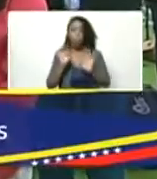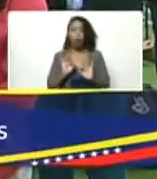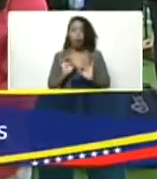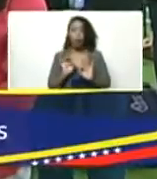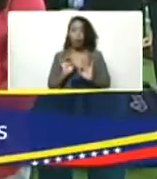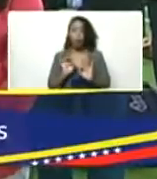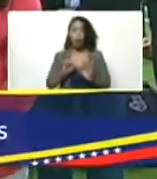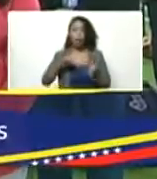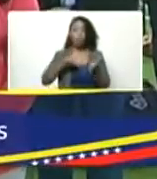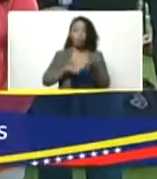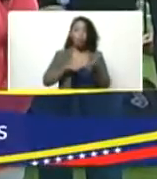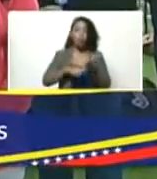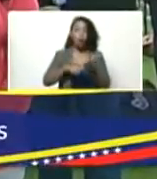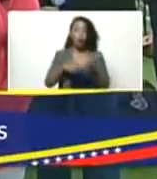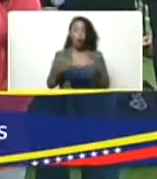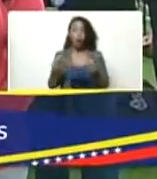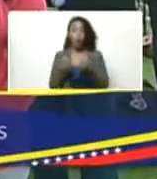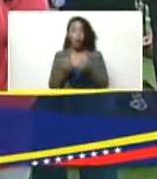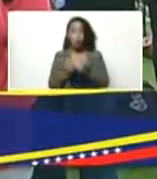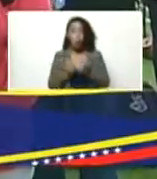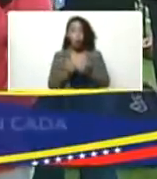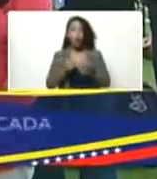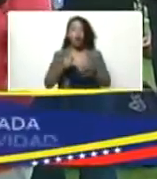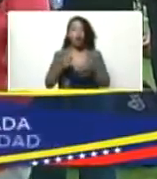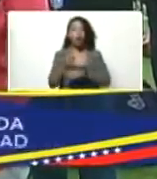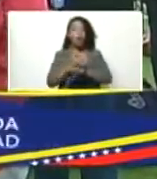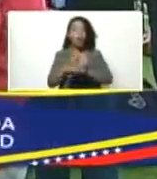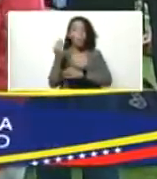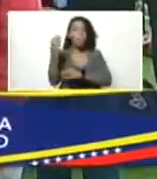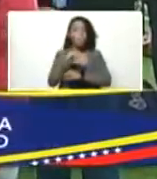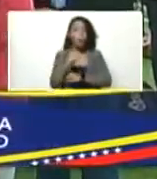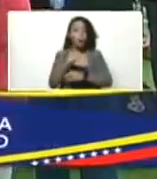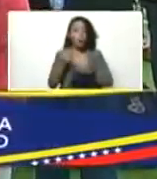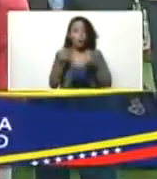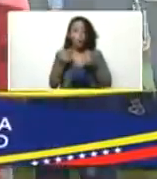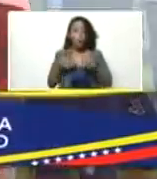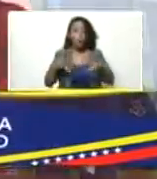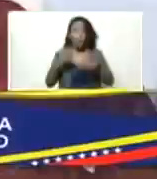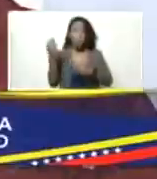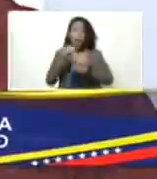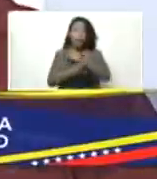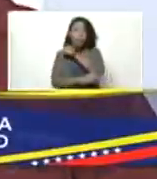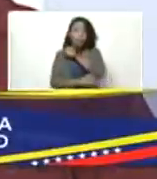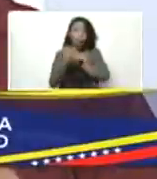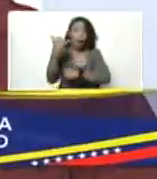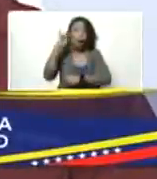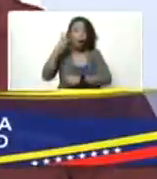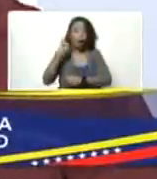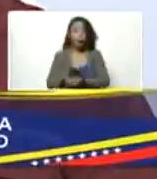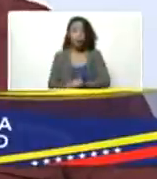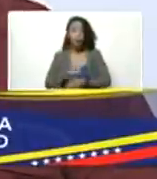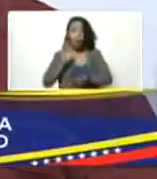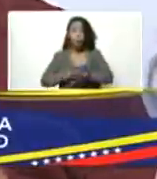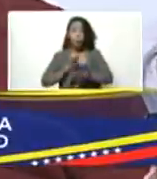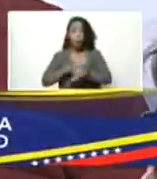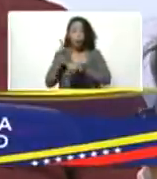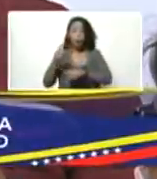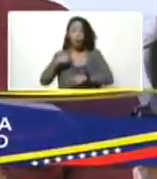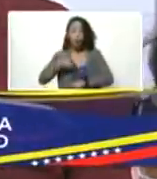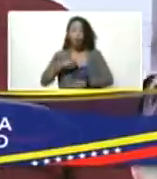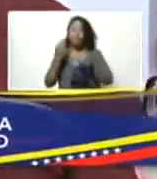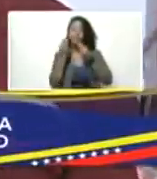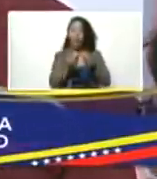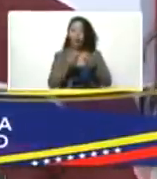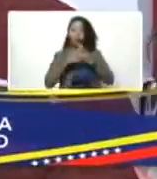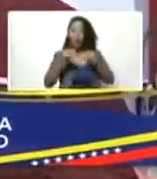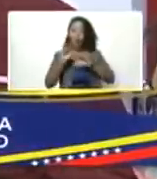sus deudas con el Estado, y mientras más plata tiene, más trampas hace. Por eso yo digo, hay que darle todo el